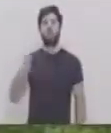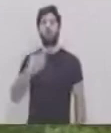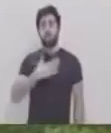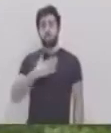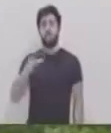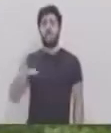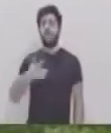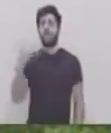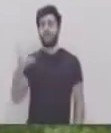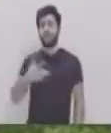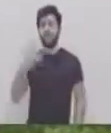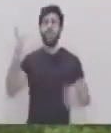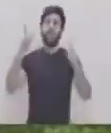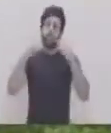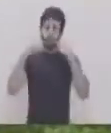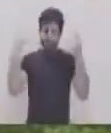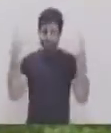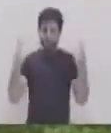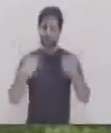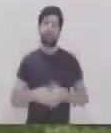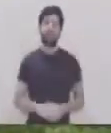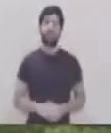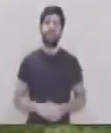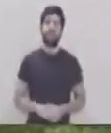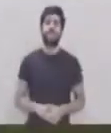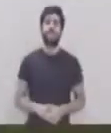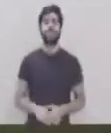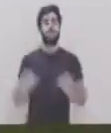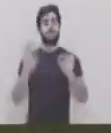y yo me siento feliz.